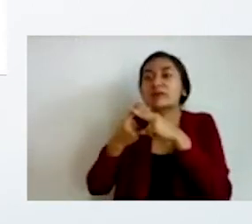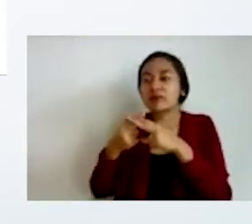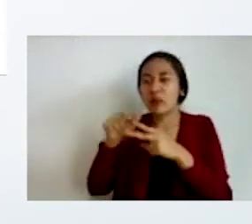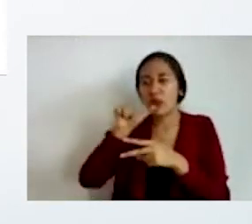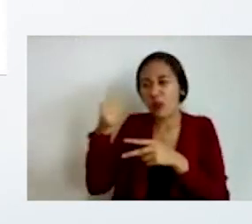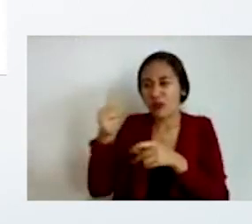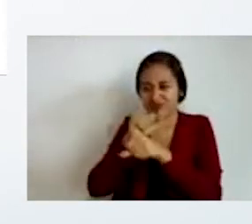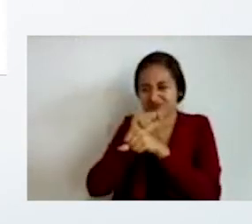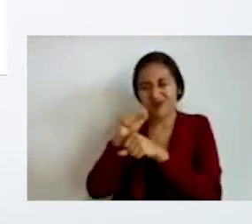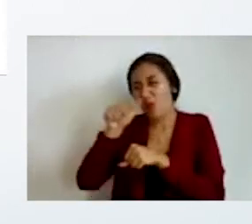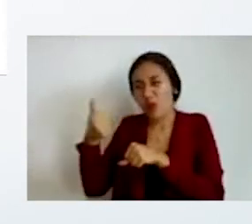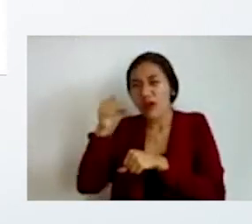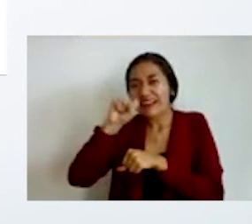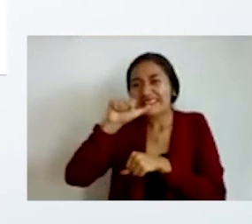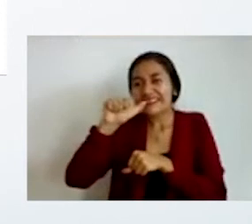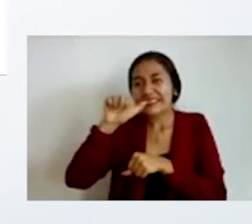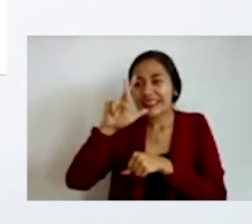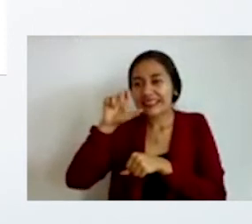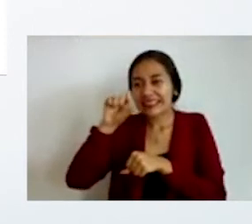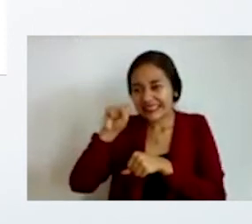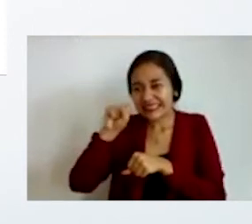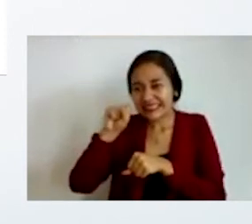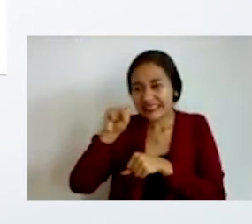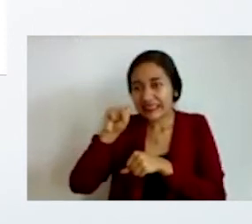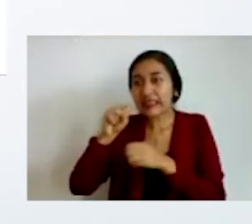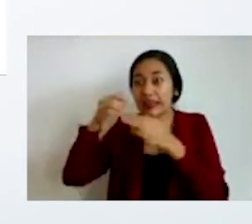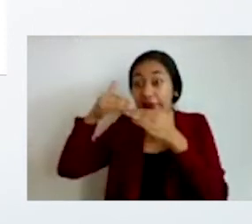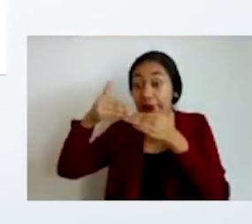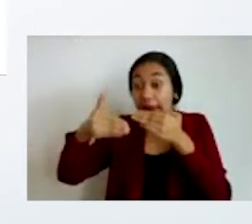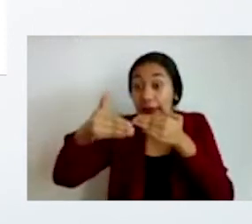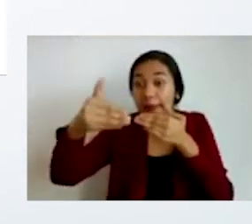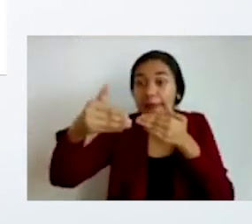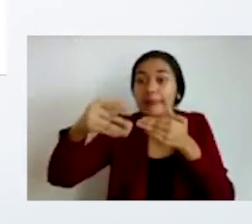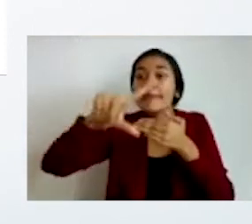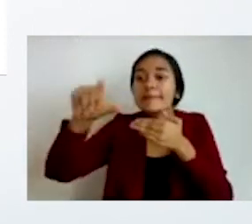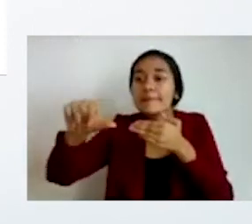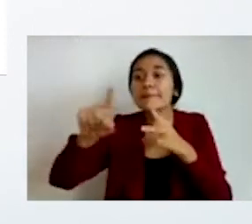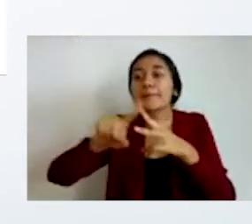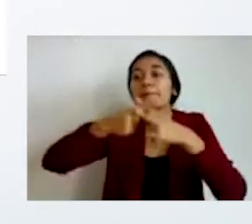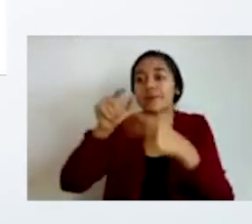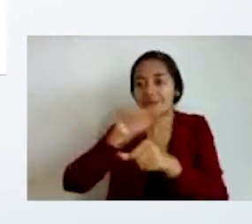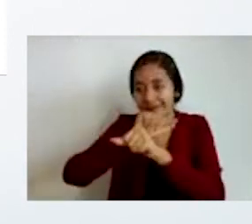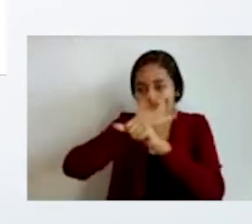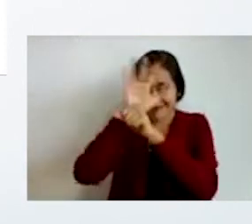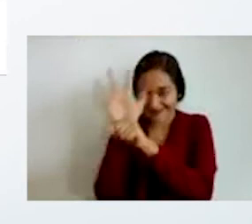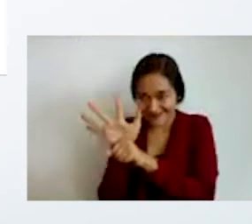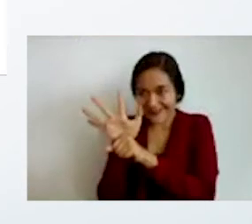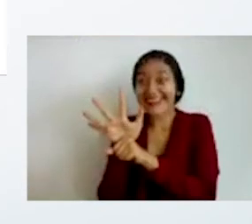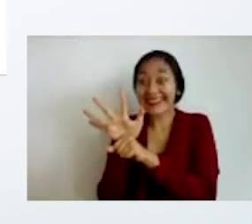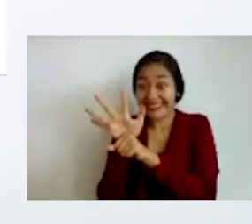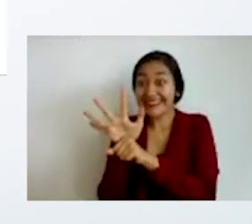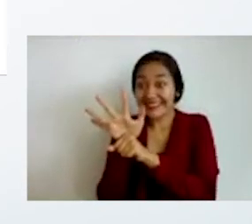este tenemos la actual COVID. Y miren, al principio se consideró que la influenza y